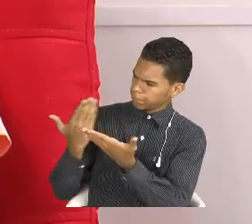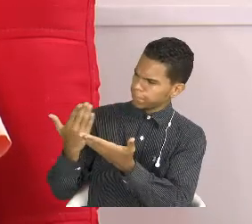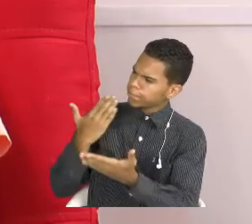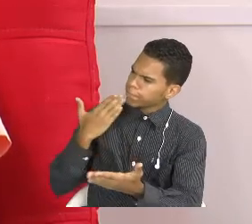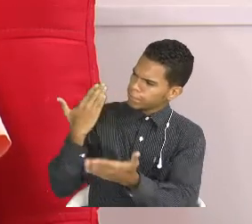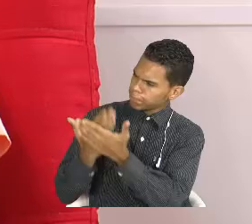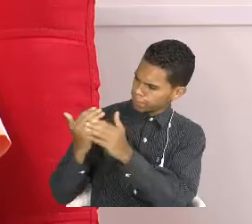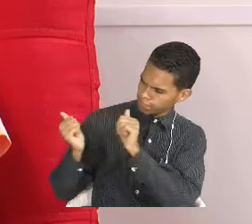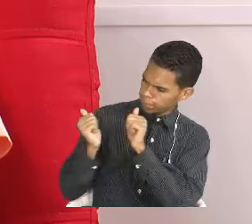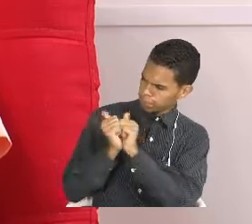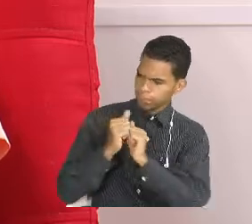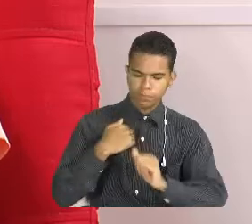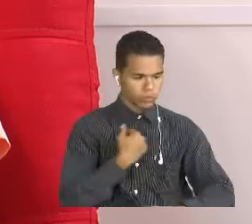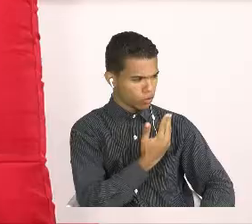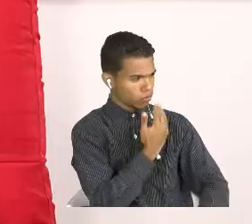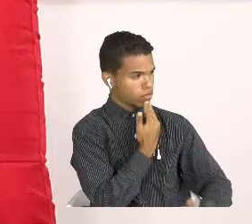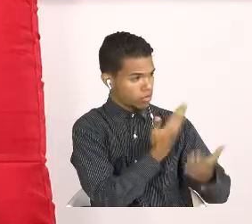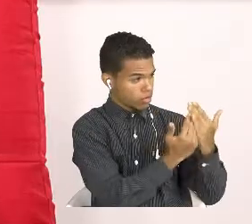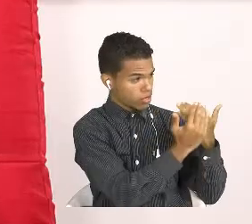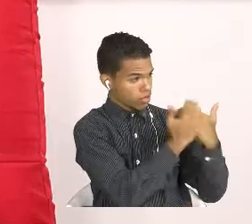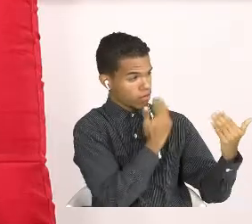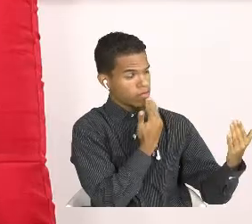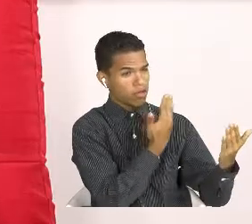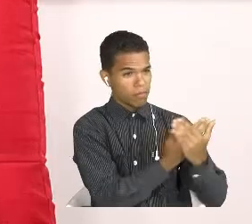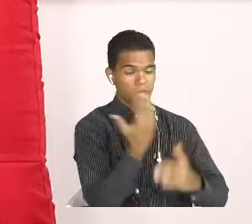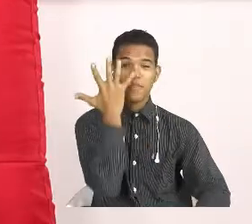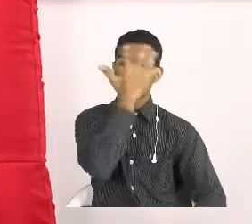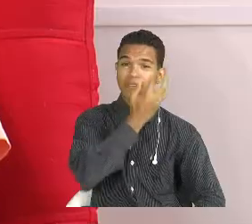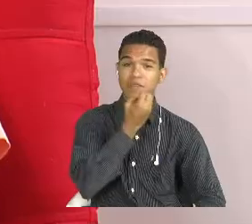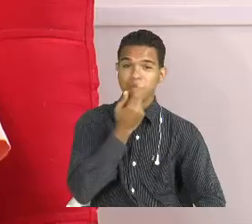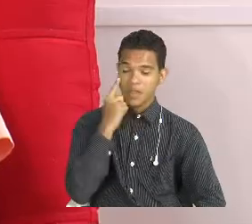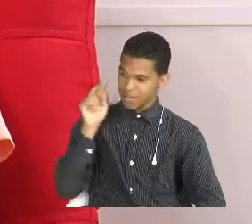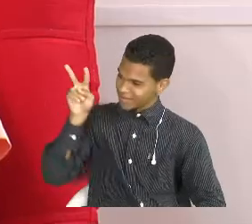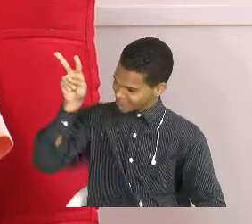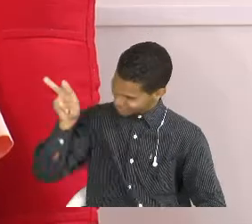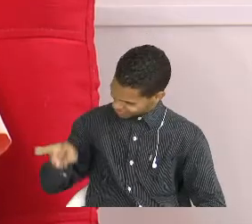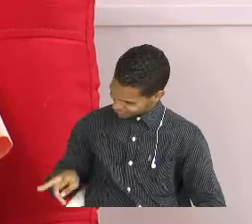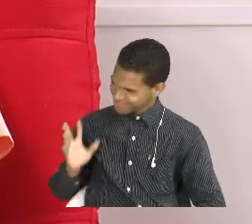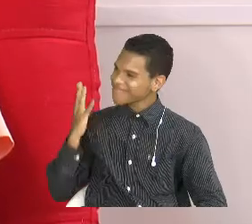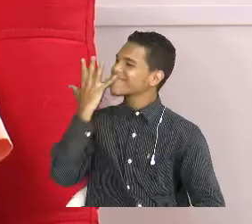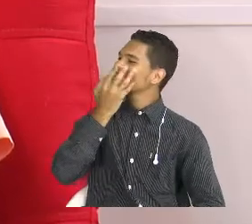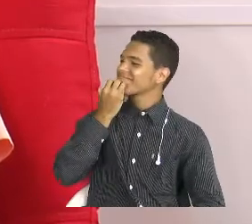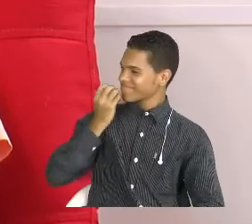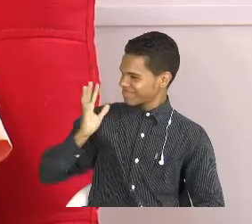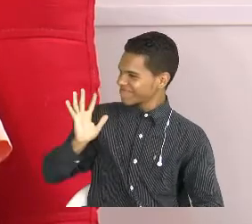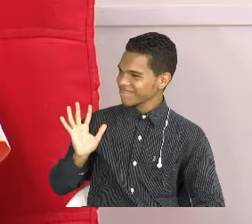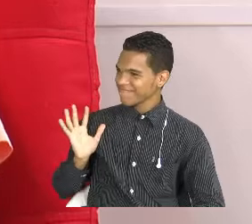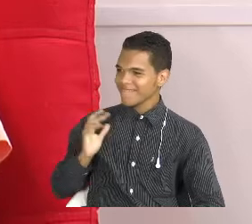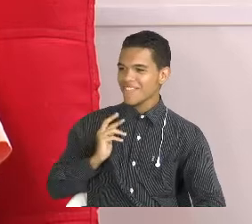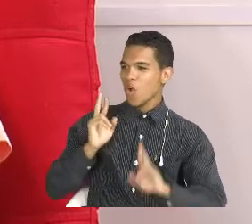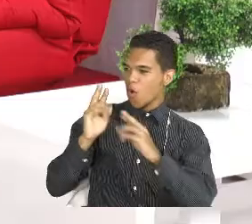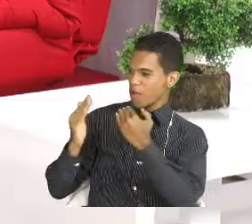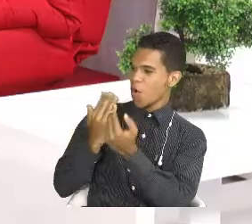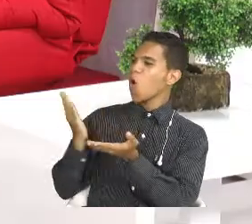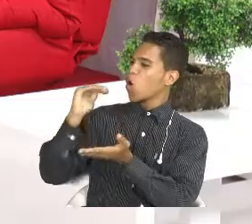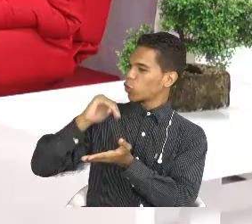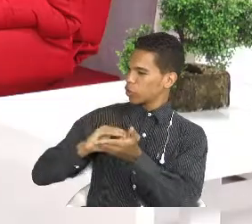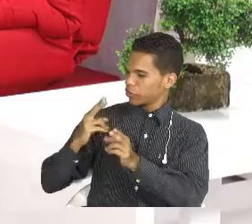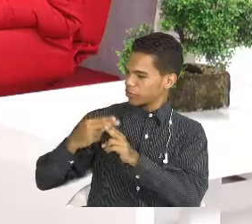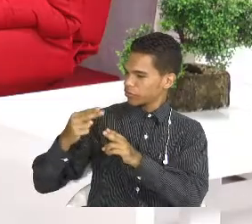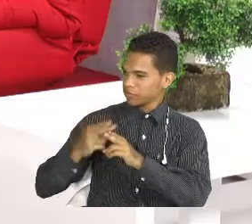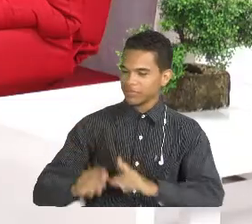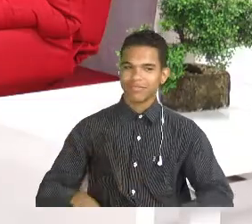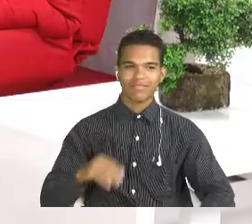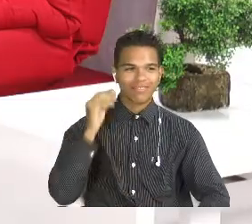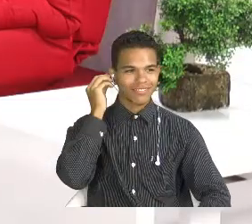No, a ti, muchas gracias por la invitación. Muy linda la presentación, muy linda también tú. Y gracias, espero volver pronto. Gracias, el doctor aclara, pero es